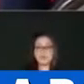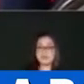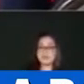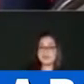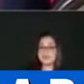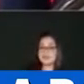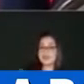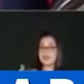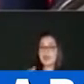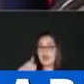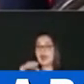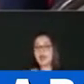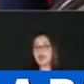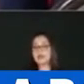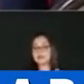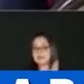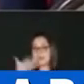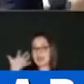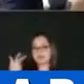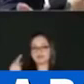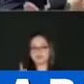gasolinas